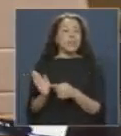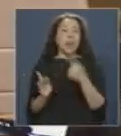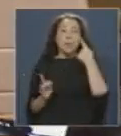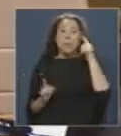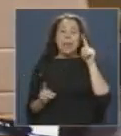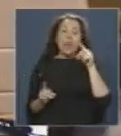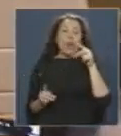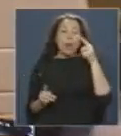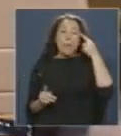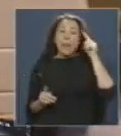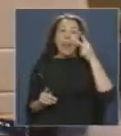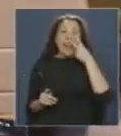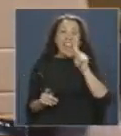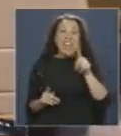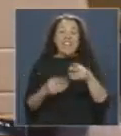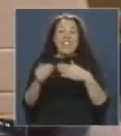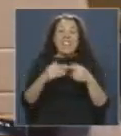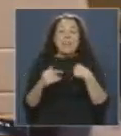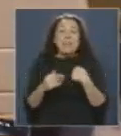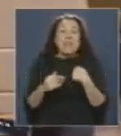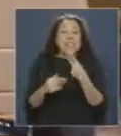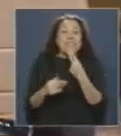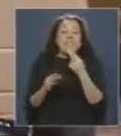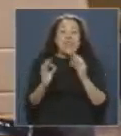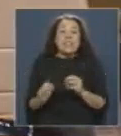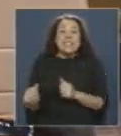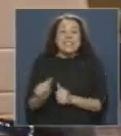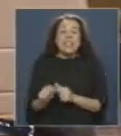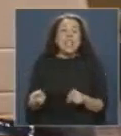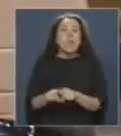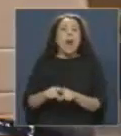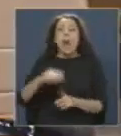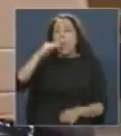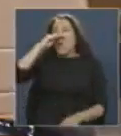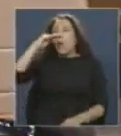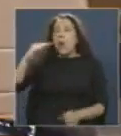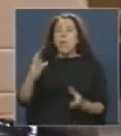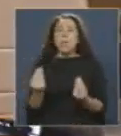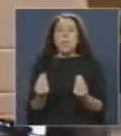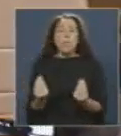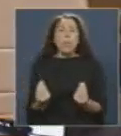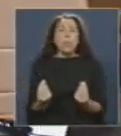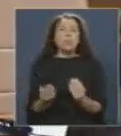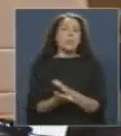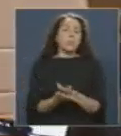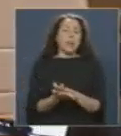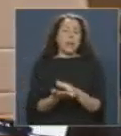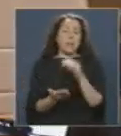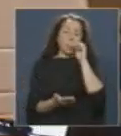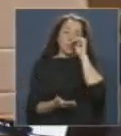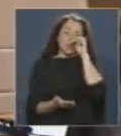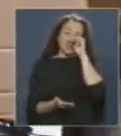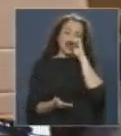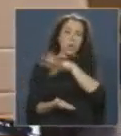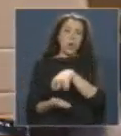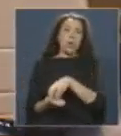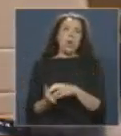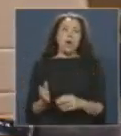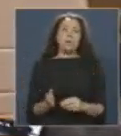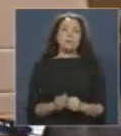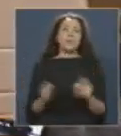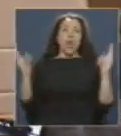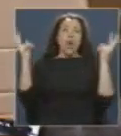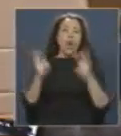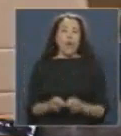cercano. Lo mismo ocurre en localidades rurales. ¿Cuántas veces nos ha tocado, por ejemplo, en la comuna de